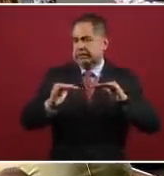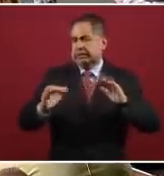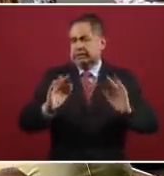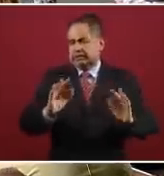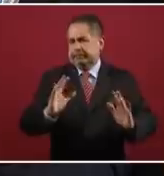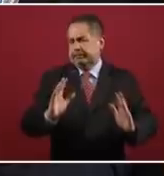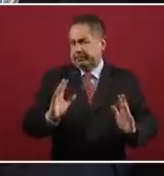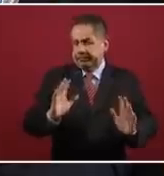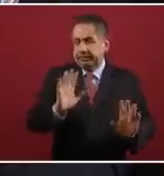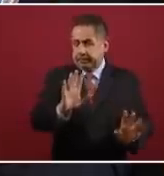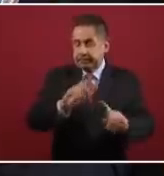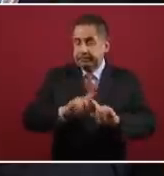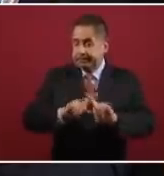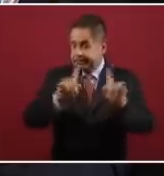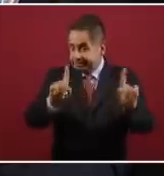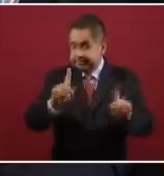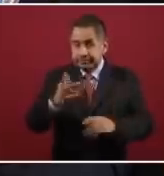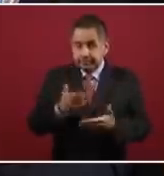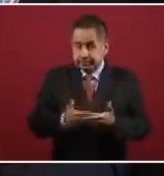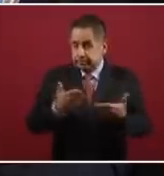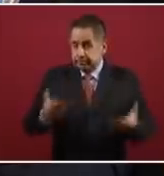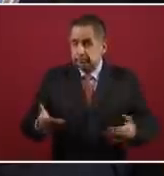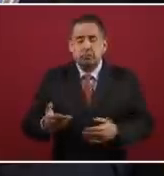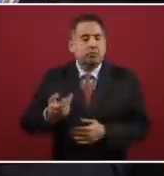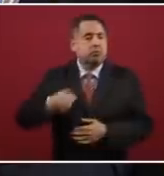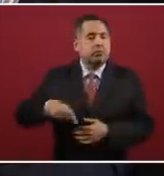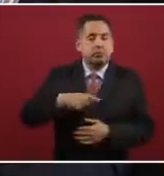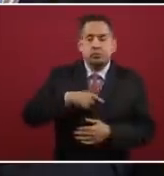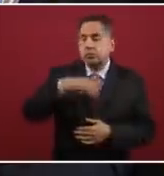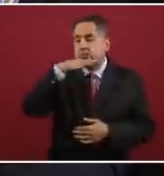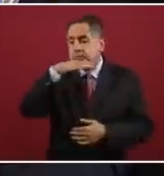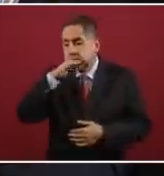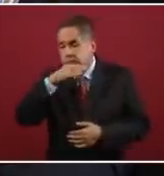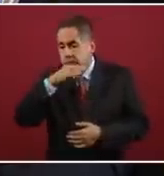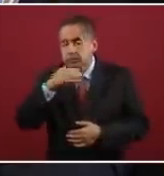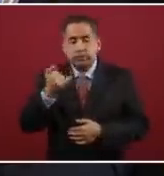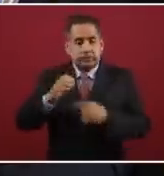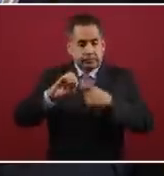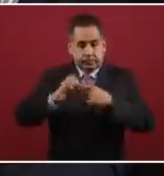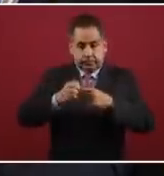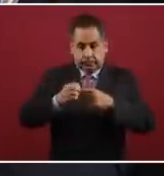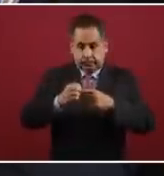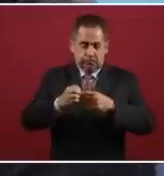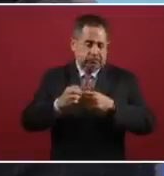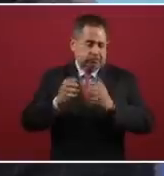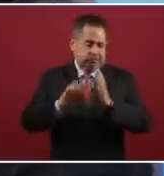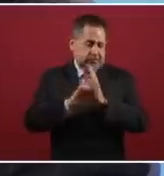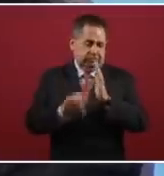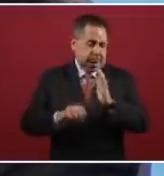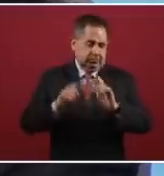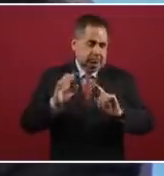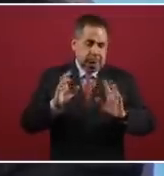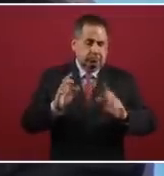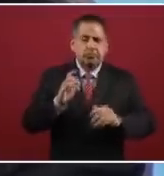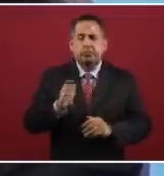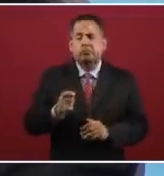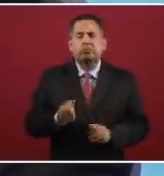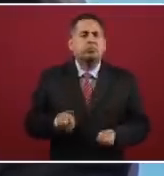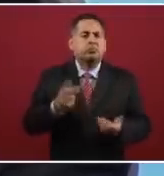En nuestro caso, el precio de maíz y de frijol, por ejemplo,